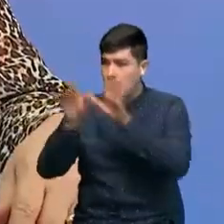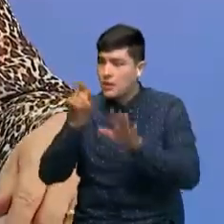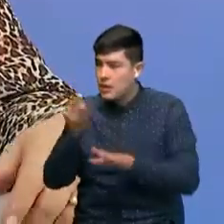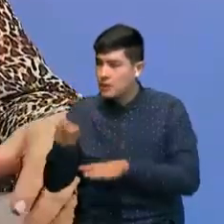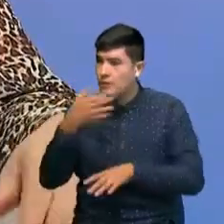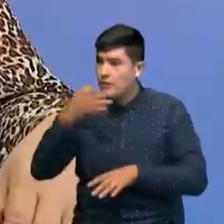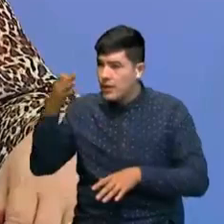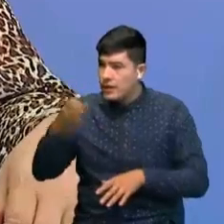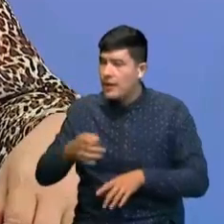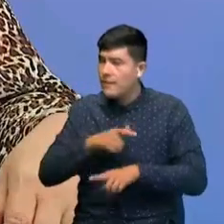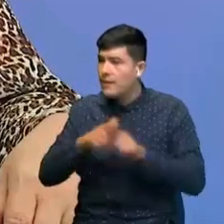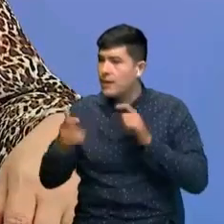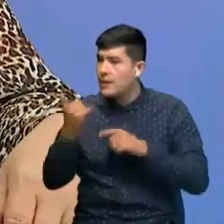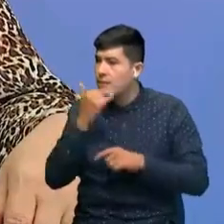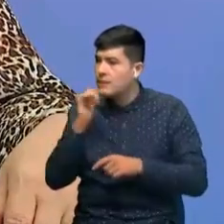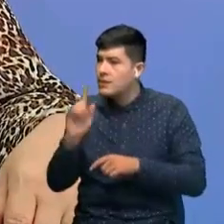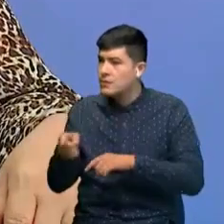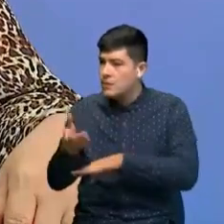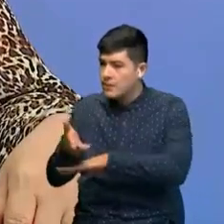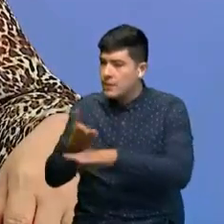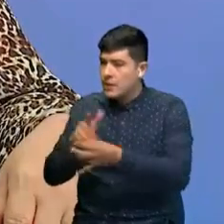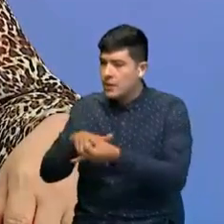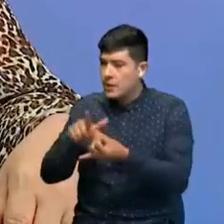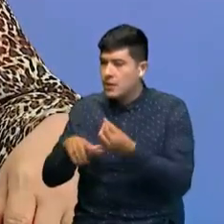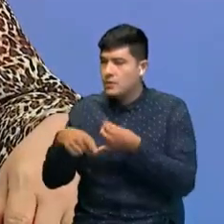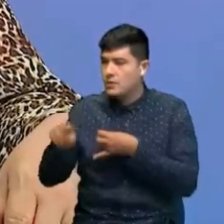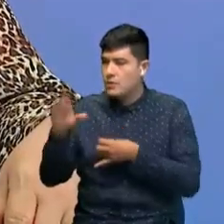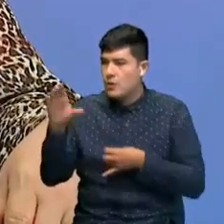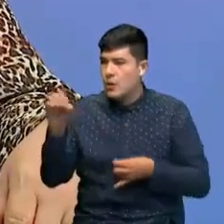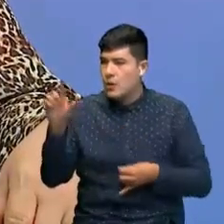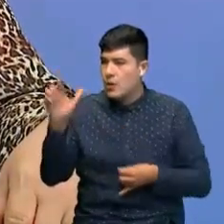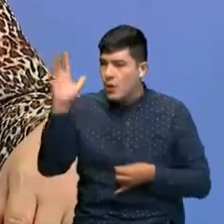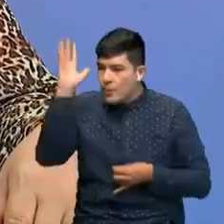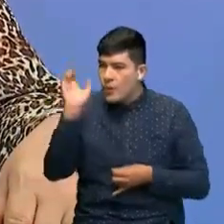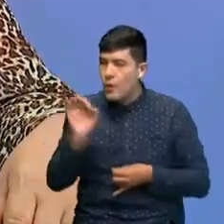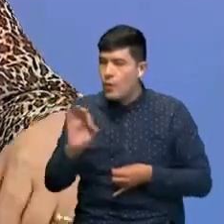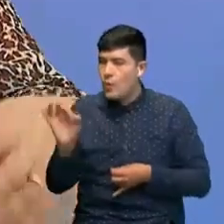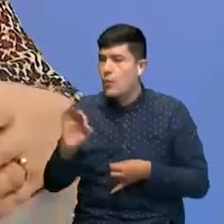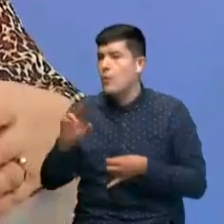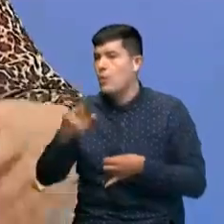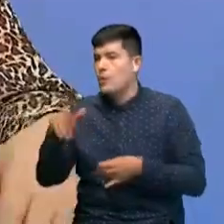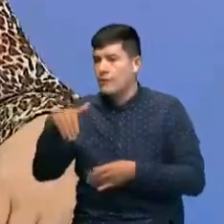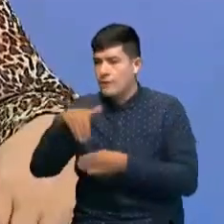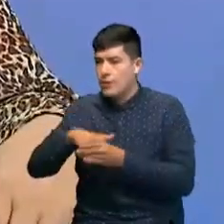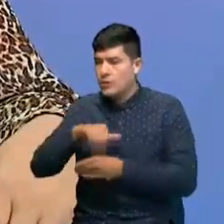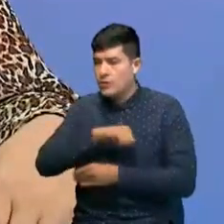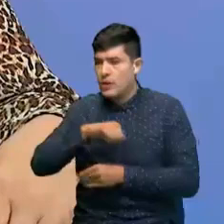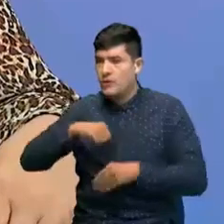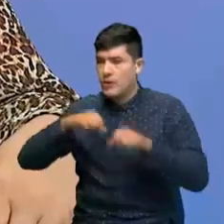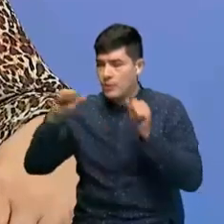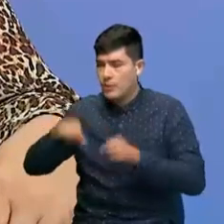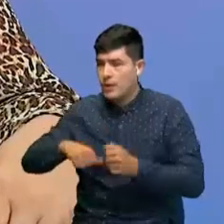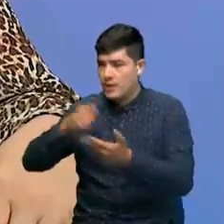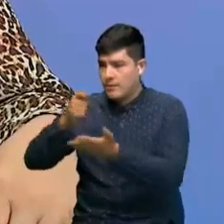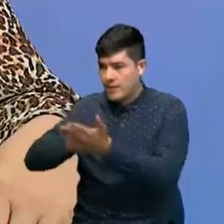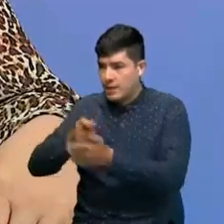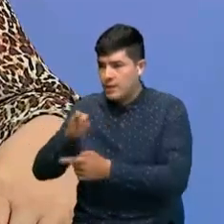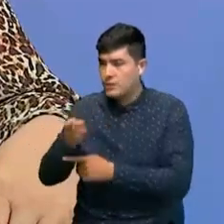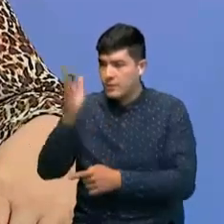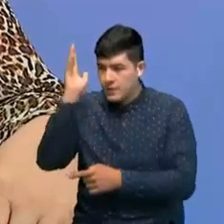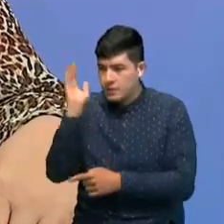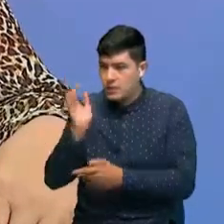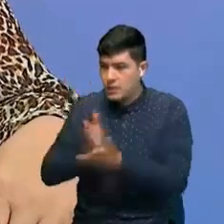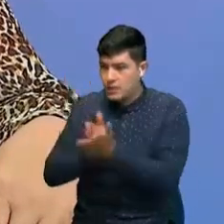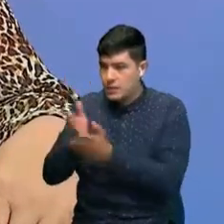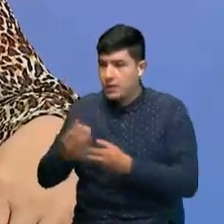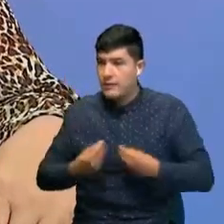cierto. ¿Qué es lo que exige en este caso Colpensiones también o el otro fondo para poder pagar esa pensión de sobreviviente?